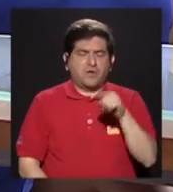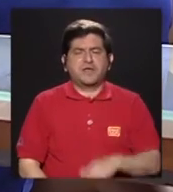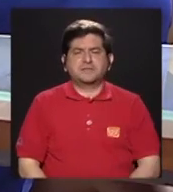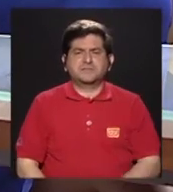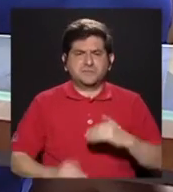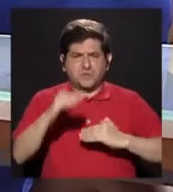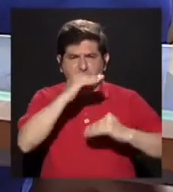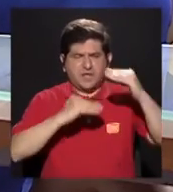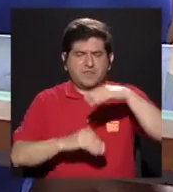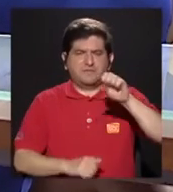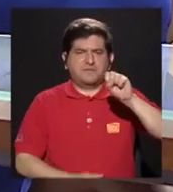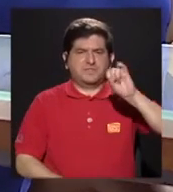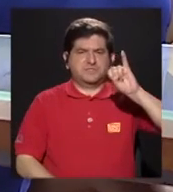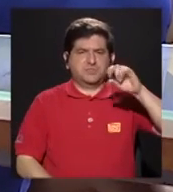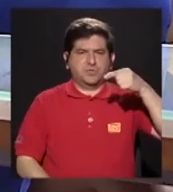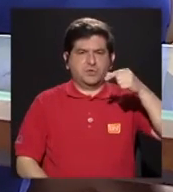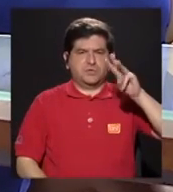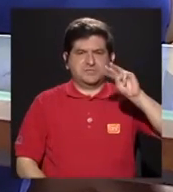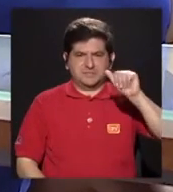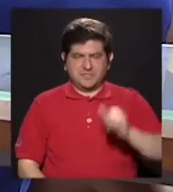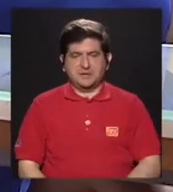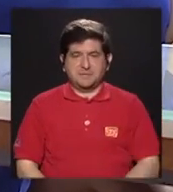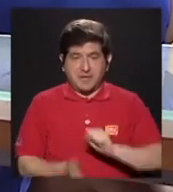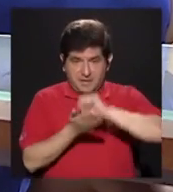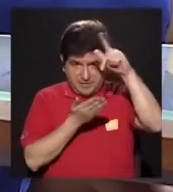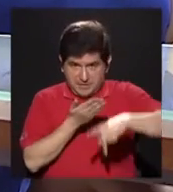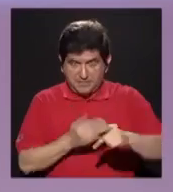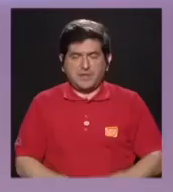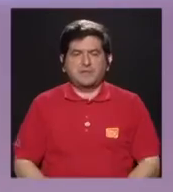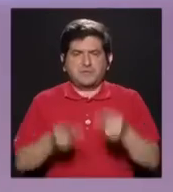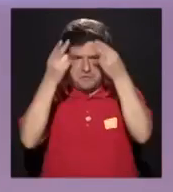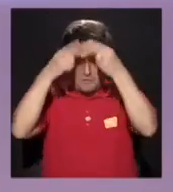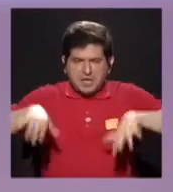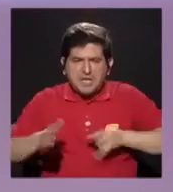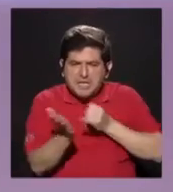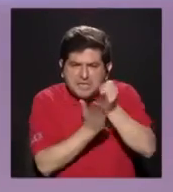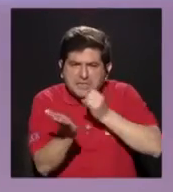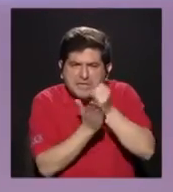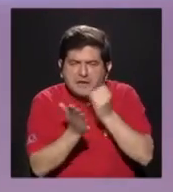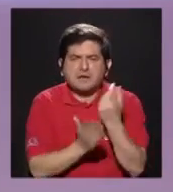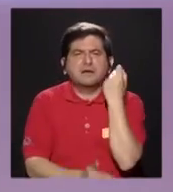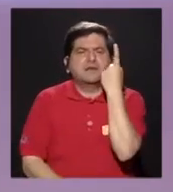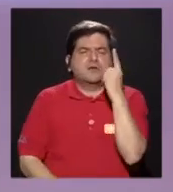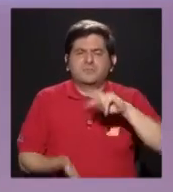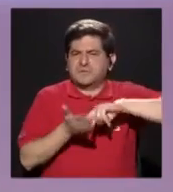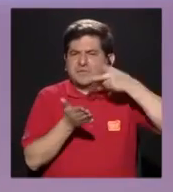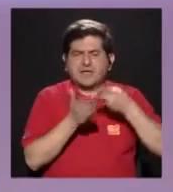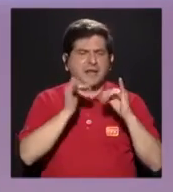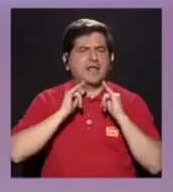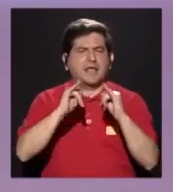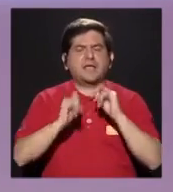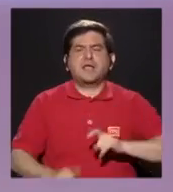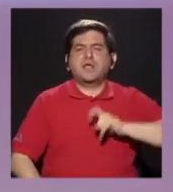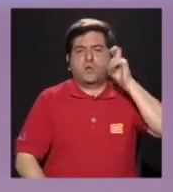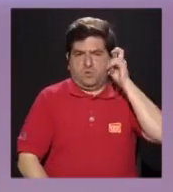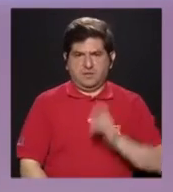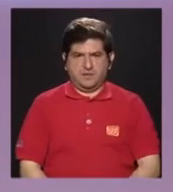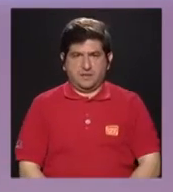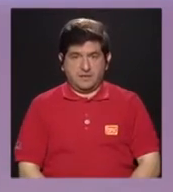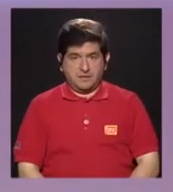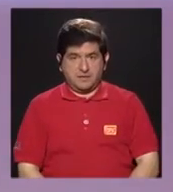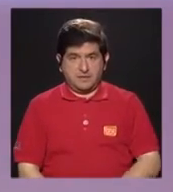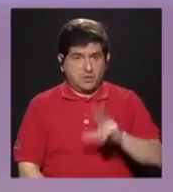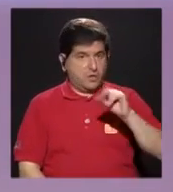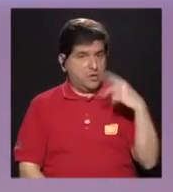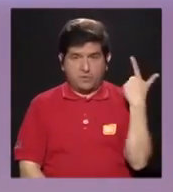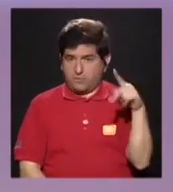pedro e investiguen que ingresen a la página web e investiguen que entiendan un poco qué es esto de igualdad de género y que vean que es algo que